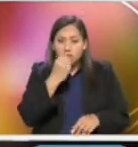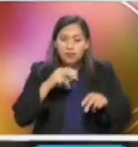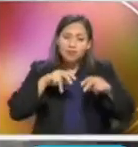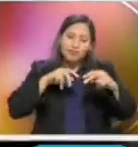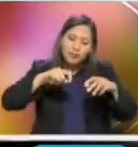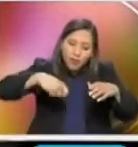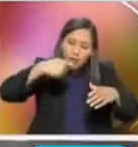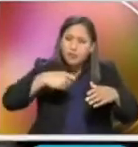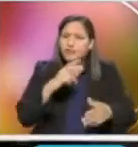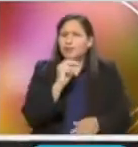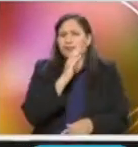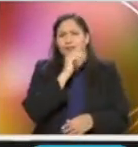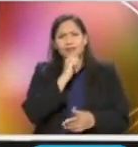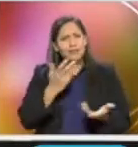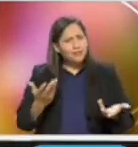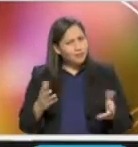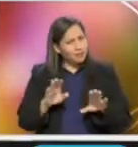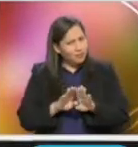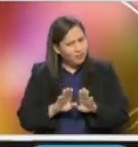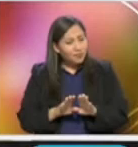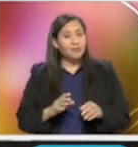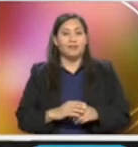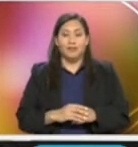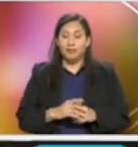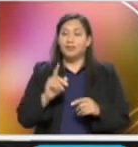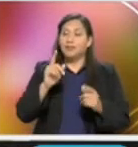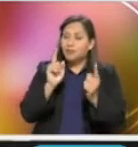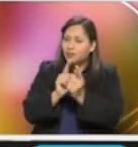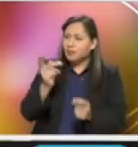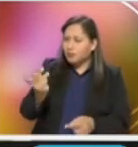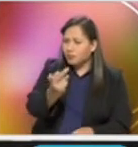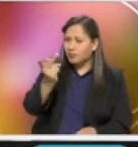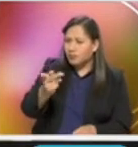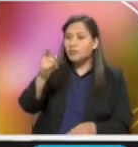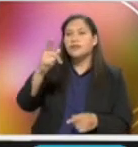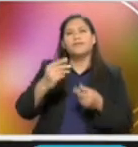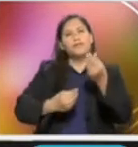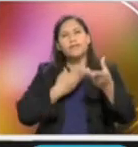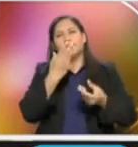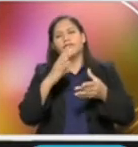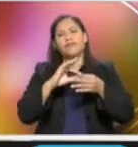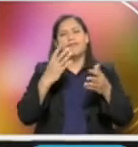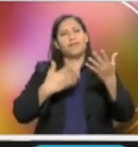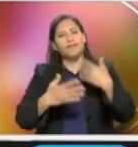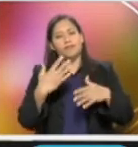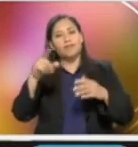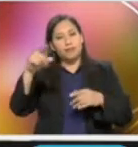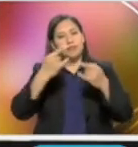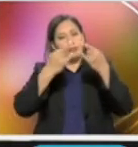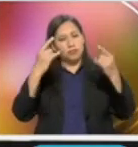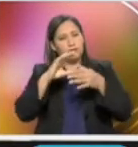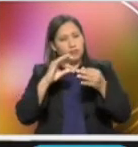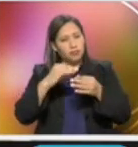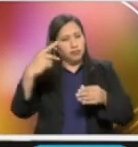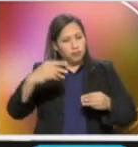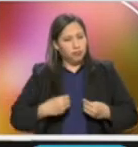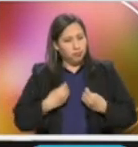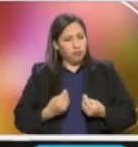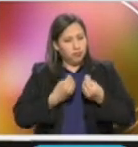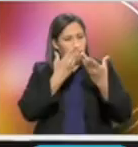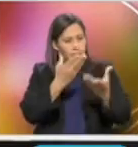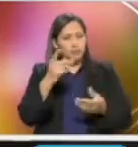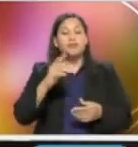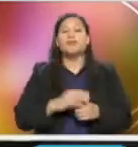¿no? Hay toda una entrevista donde cuenta él que porque además, híjole,